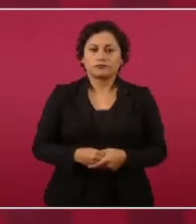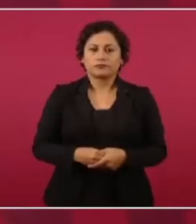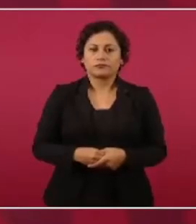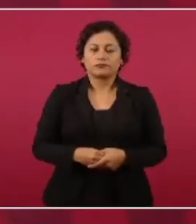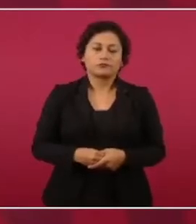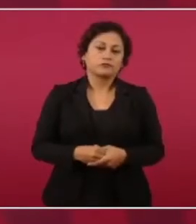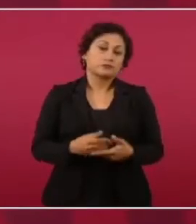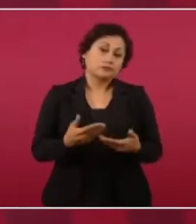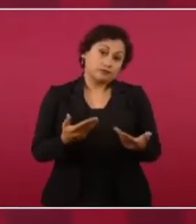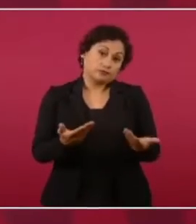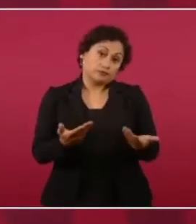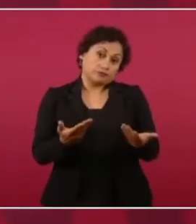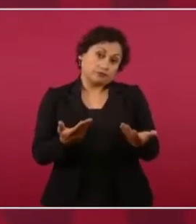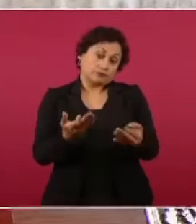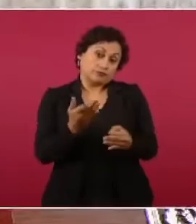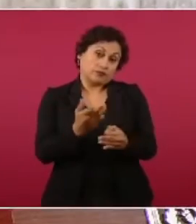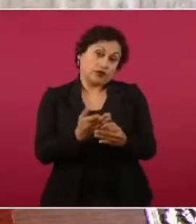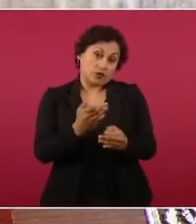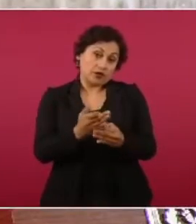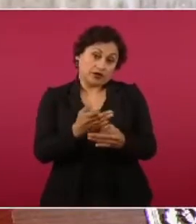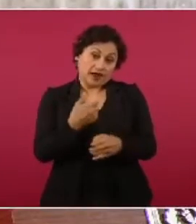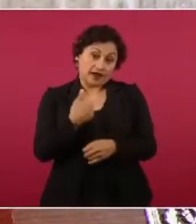Pues aprovecho para mandarles a decir